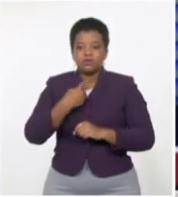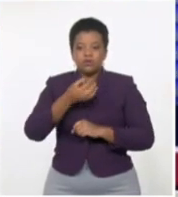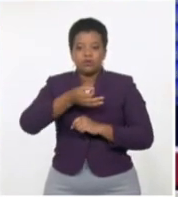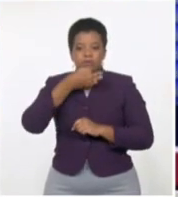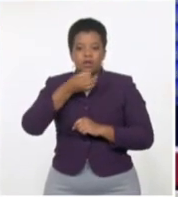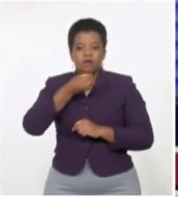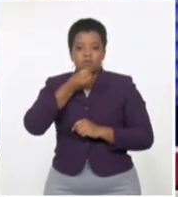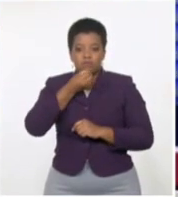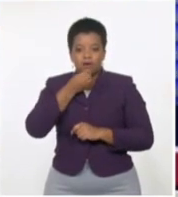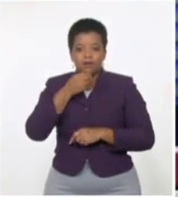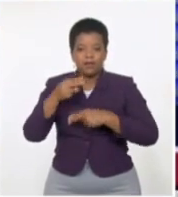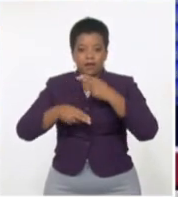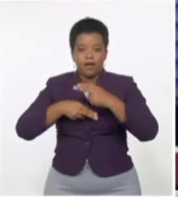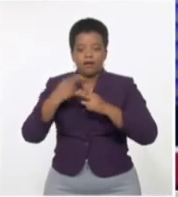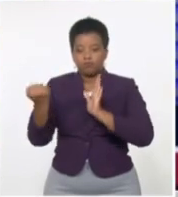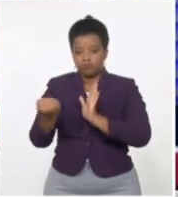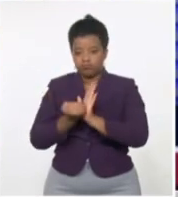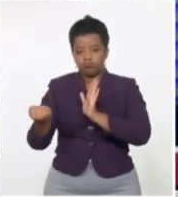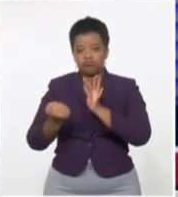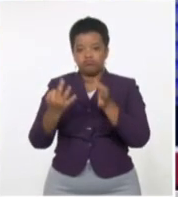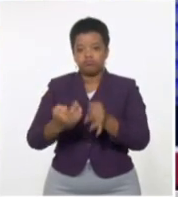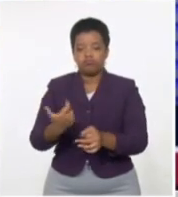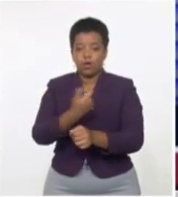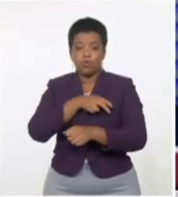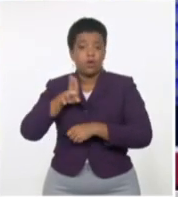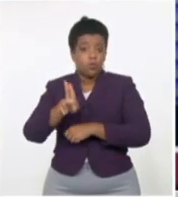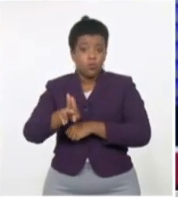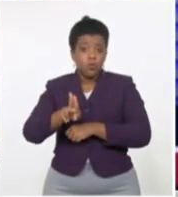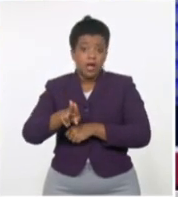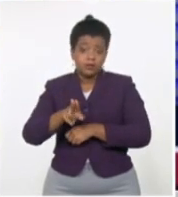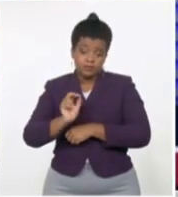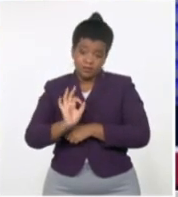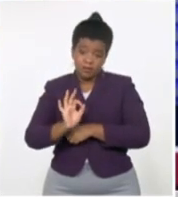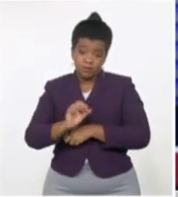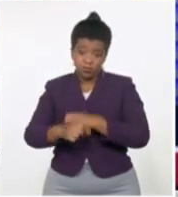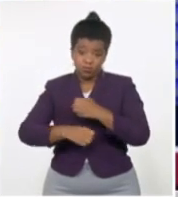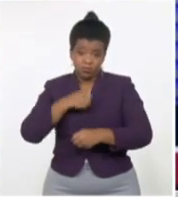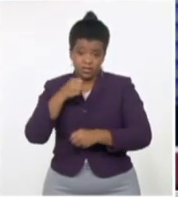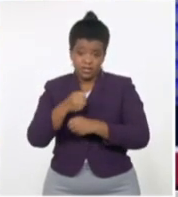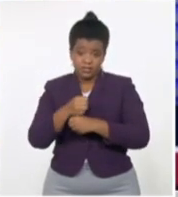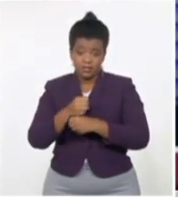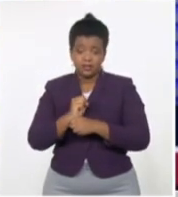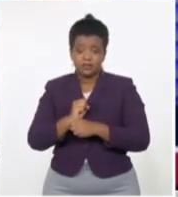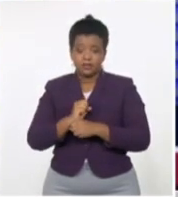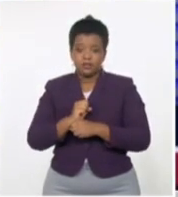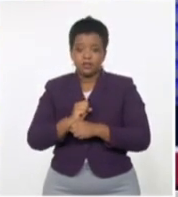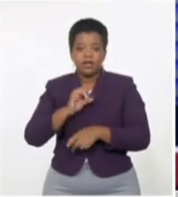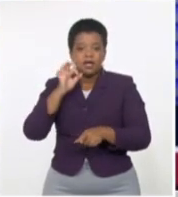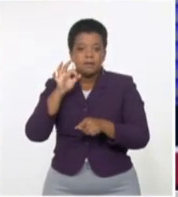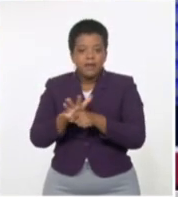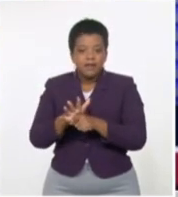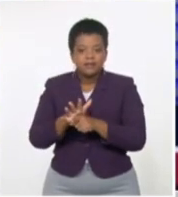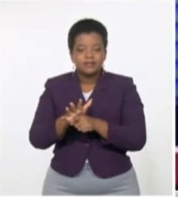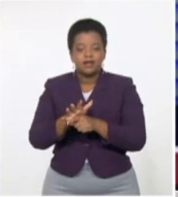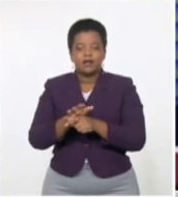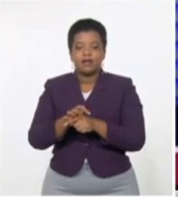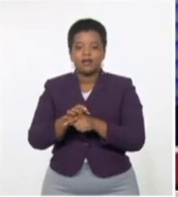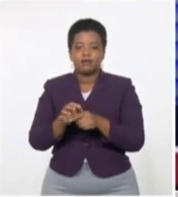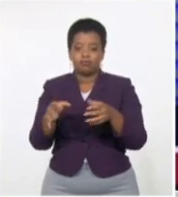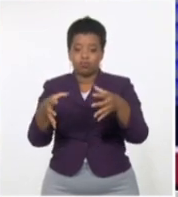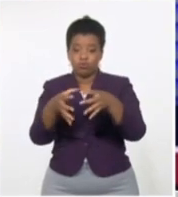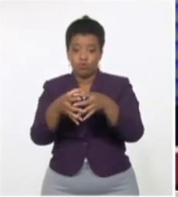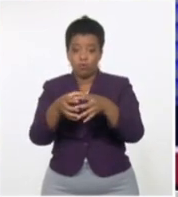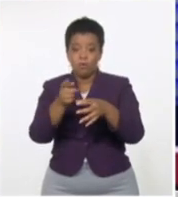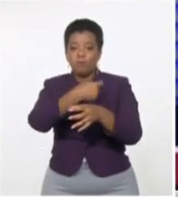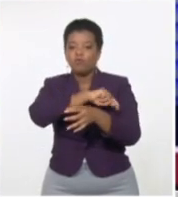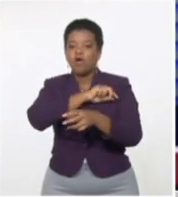puede hacer un registro de emergencia, de uso de emergencia en caso de epidemia, y vamos a intervenir la población de La Habana como